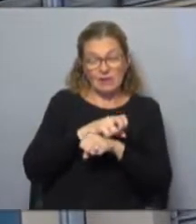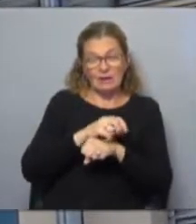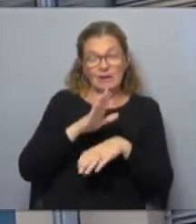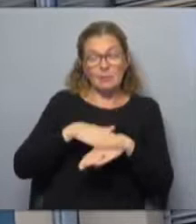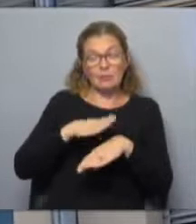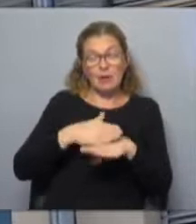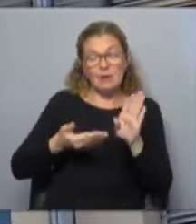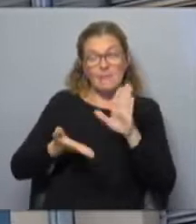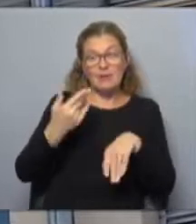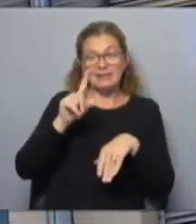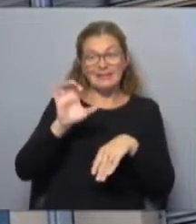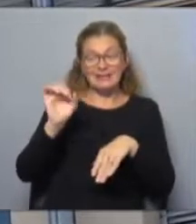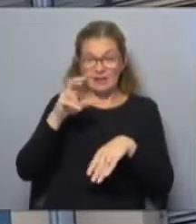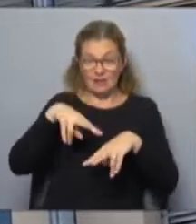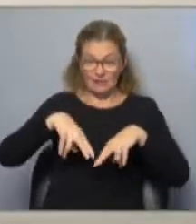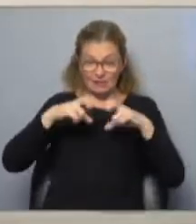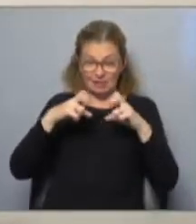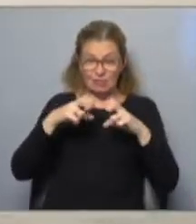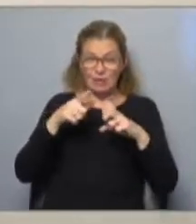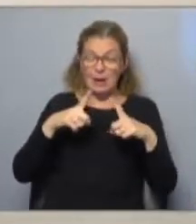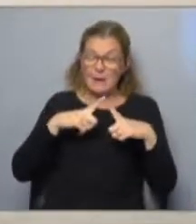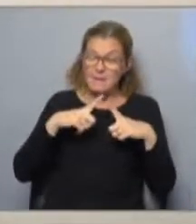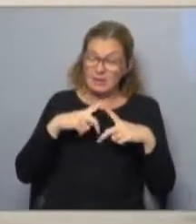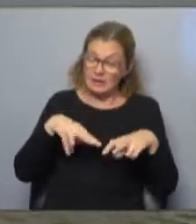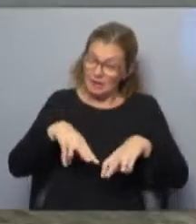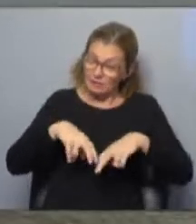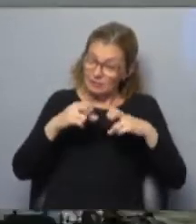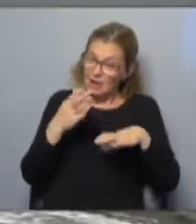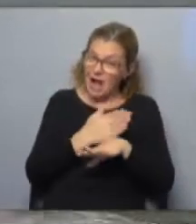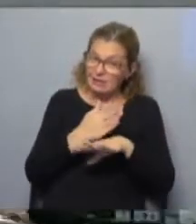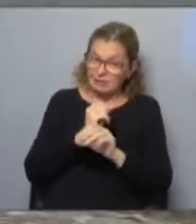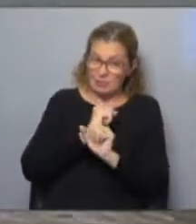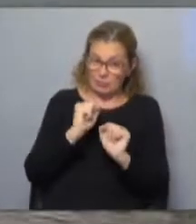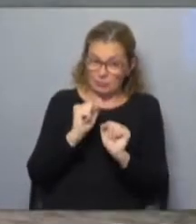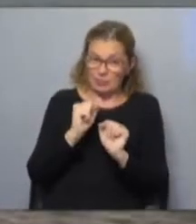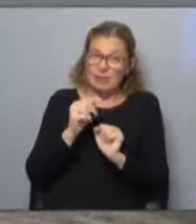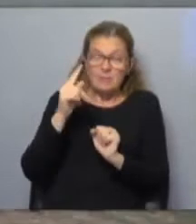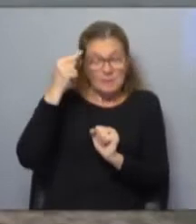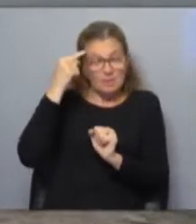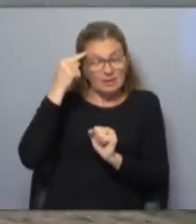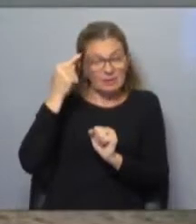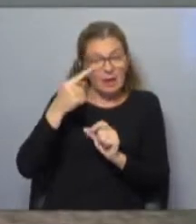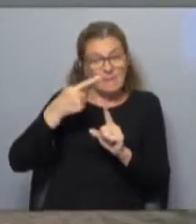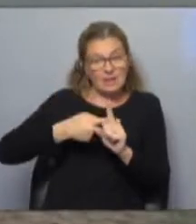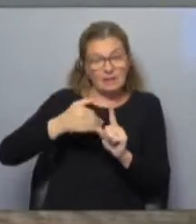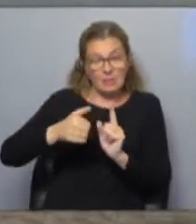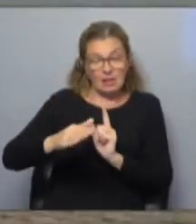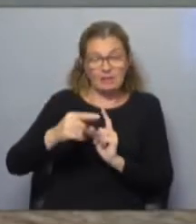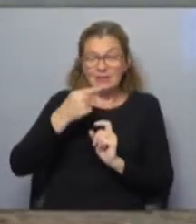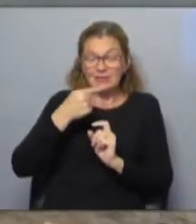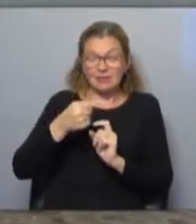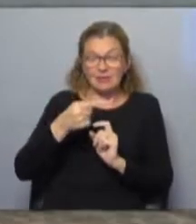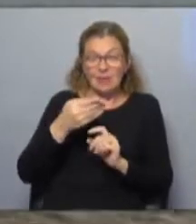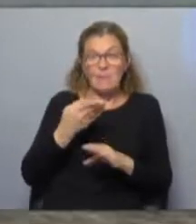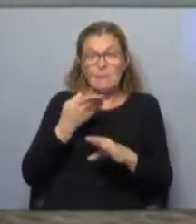más de 100 investigaciones. De todas formas, espera culminar la investigación lo antes posible y estima, en al menos algunos meses, determinar si